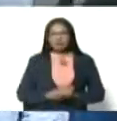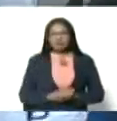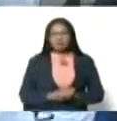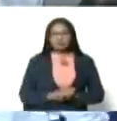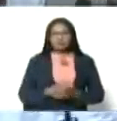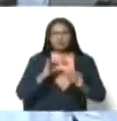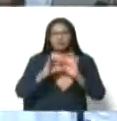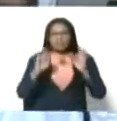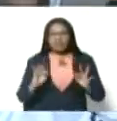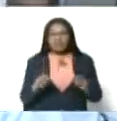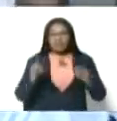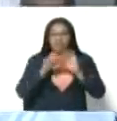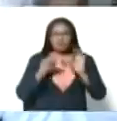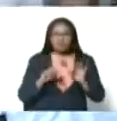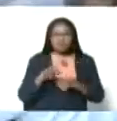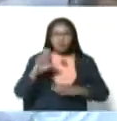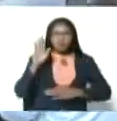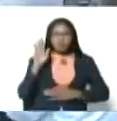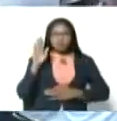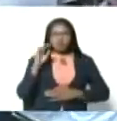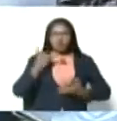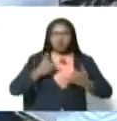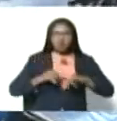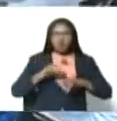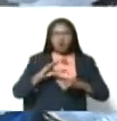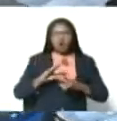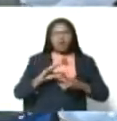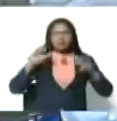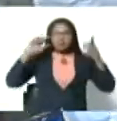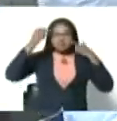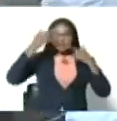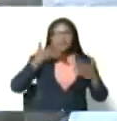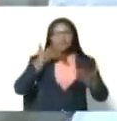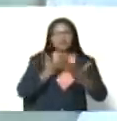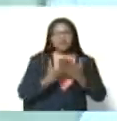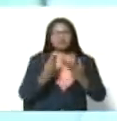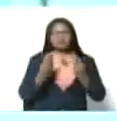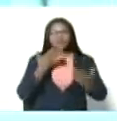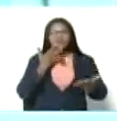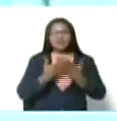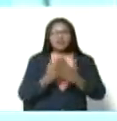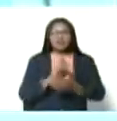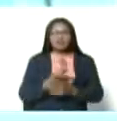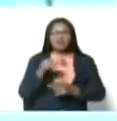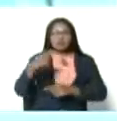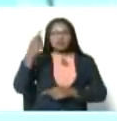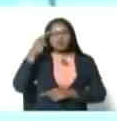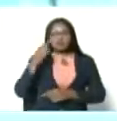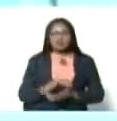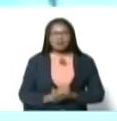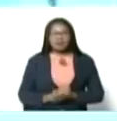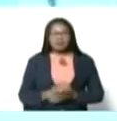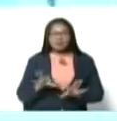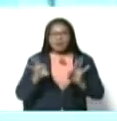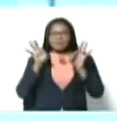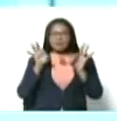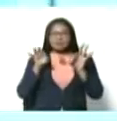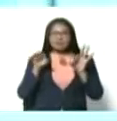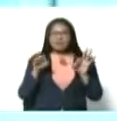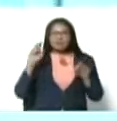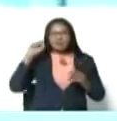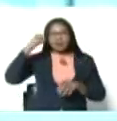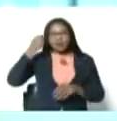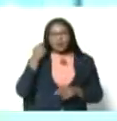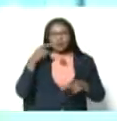Soy el mismo, comprometido, hijo de Chávez. Gracias, muchas gracias por este momento tan especial de